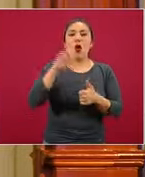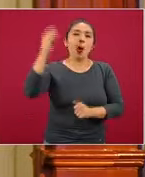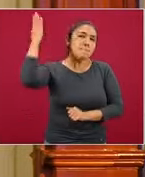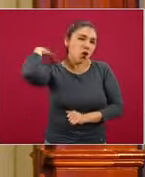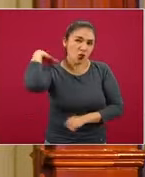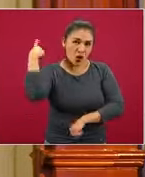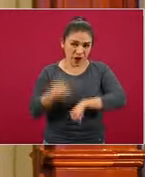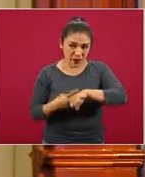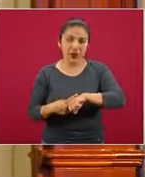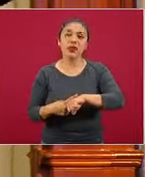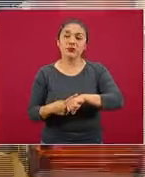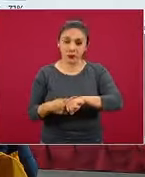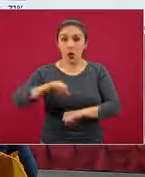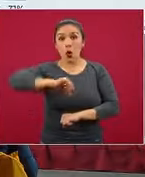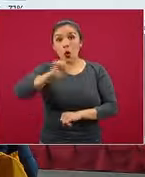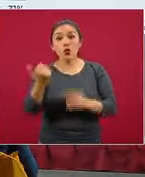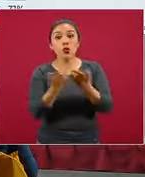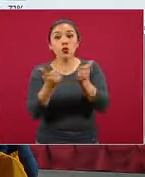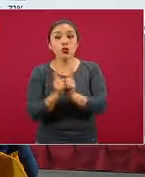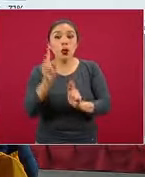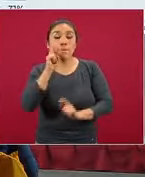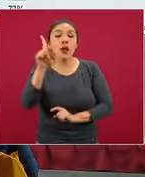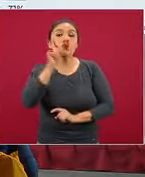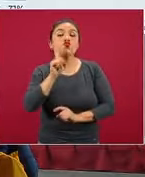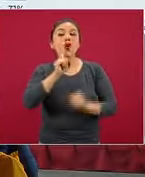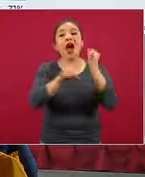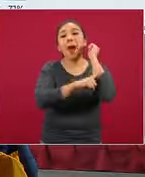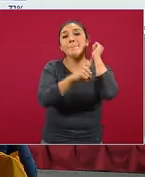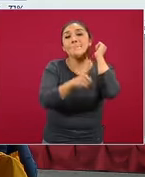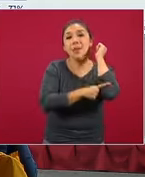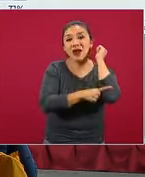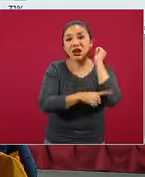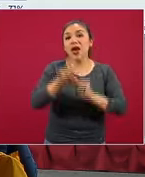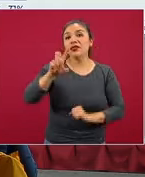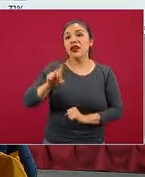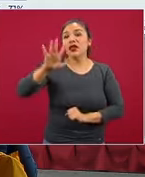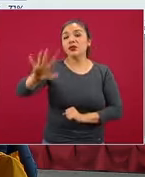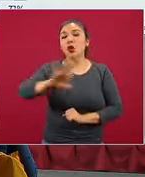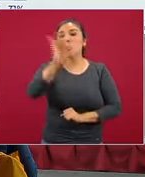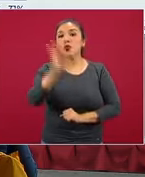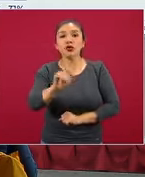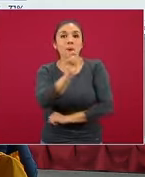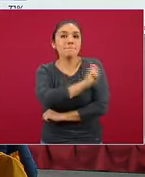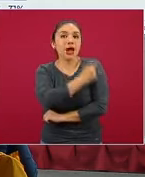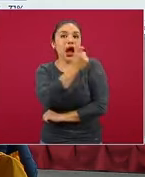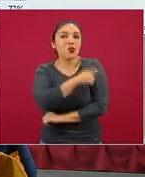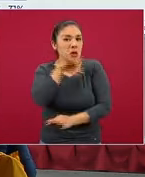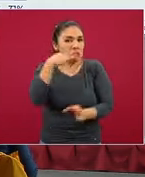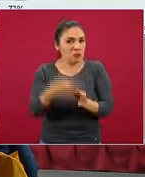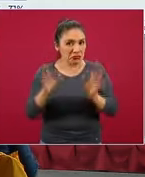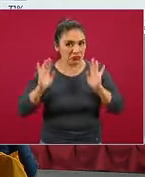pulmonares. En el siguiente grupo tenemos a las mujeres embarazadas, ya con un 35% de avance. Esto también